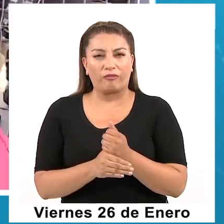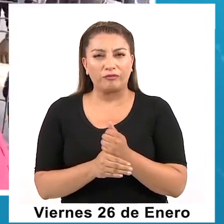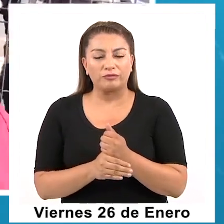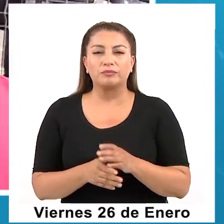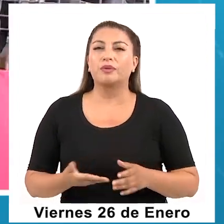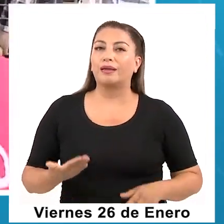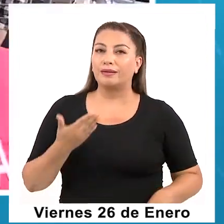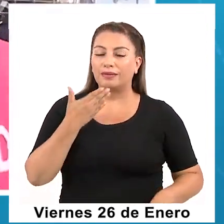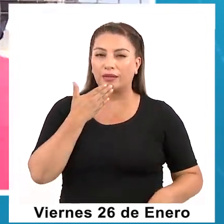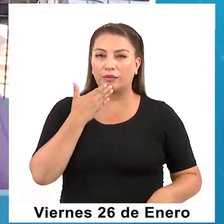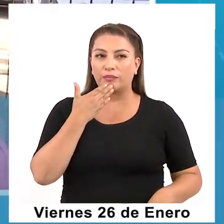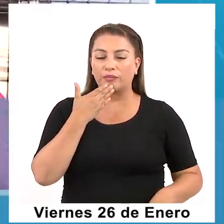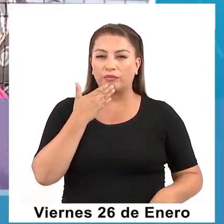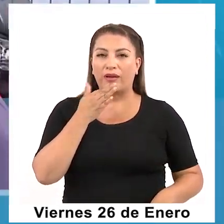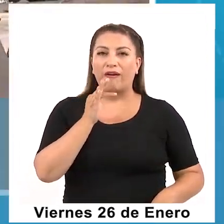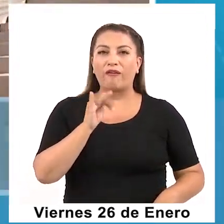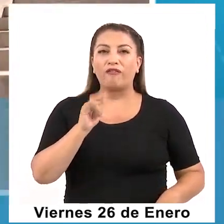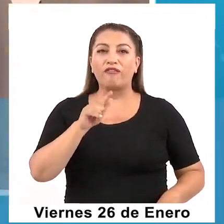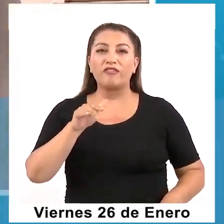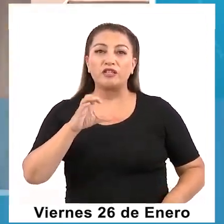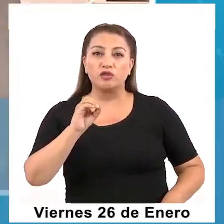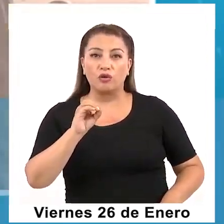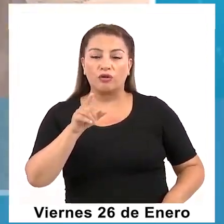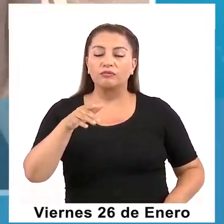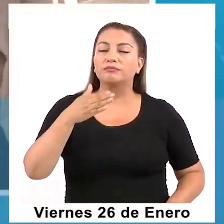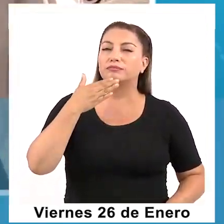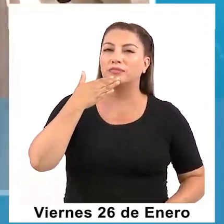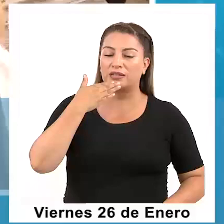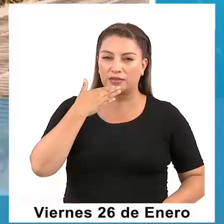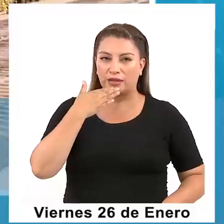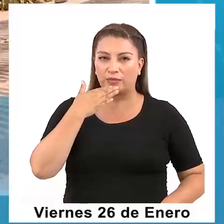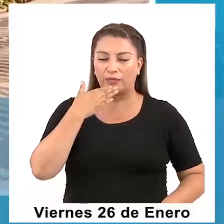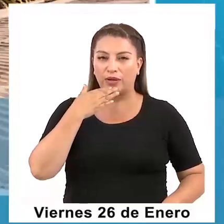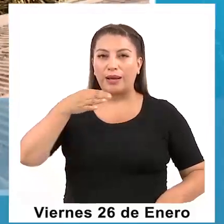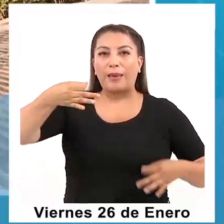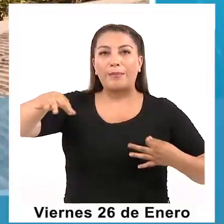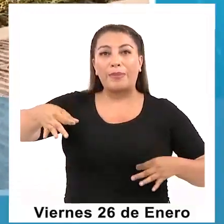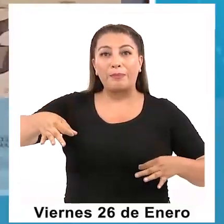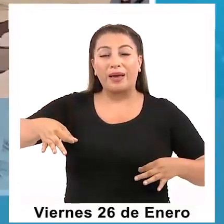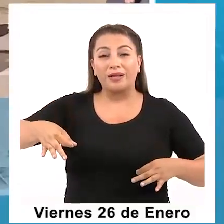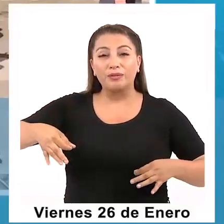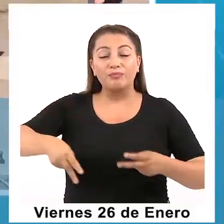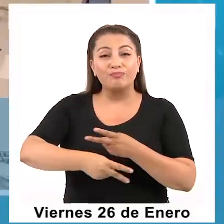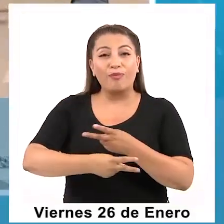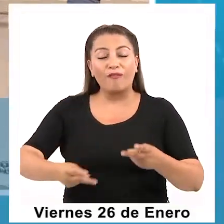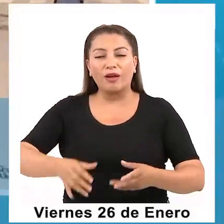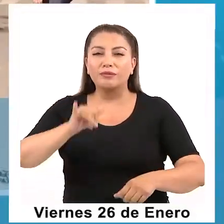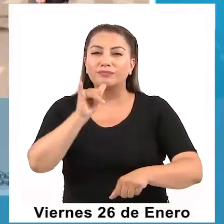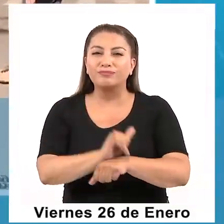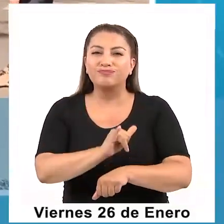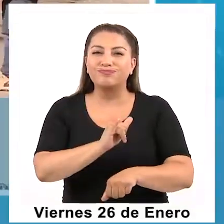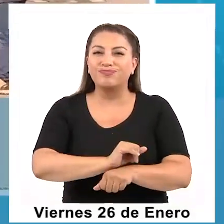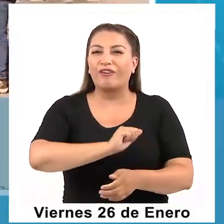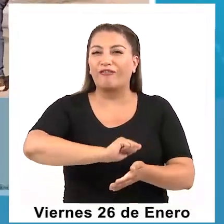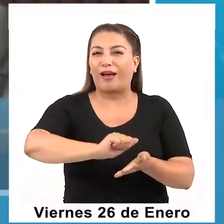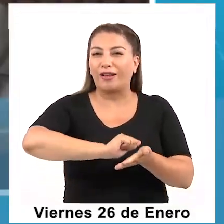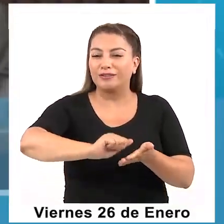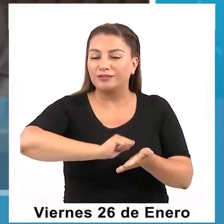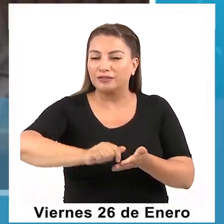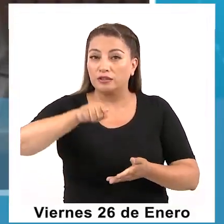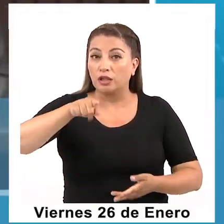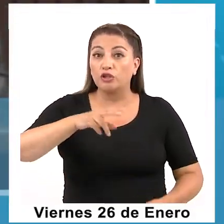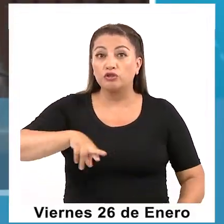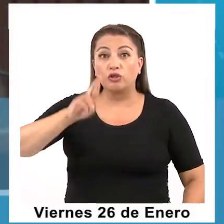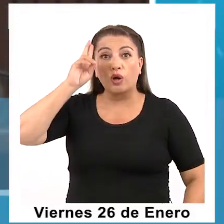por justamente fraude al fisco y por el hecho de la falsificación de instrumento público. Básicamente hay